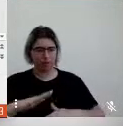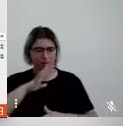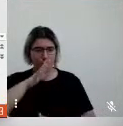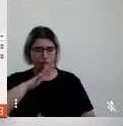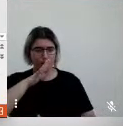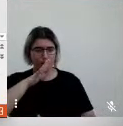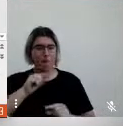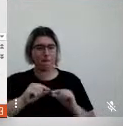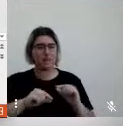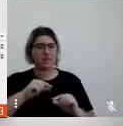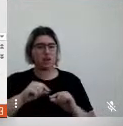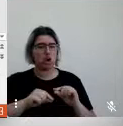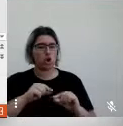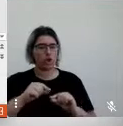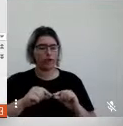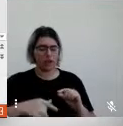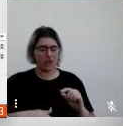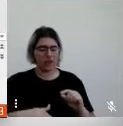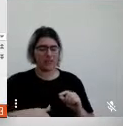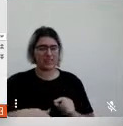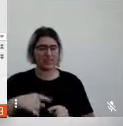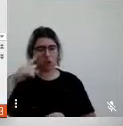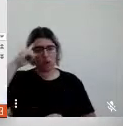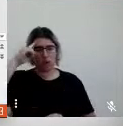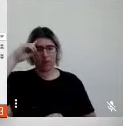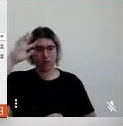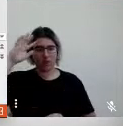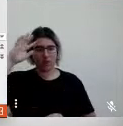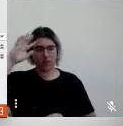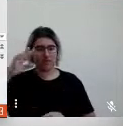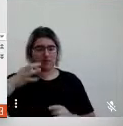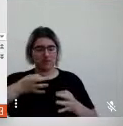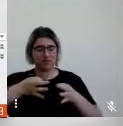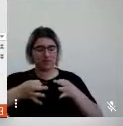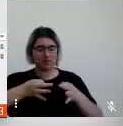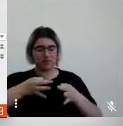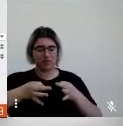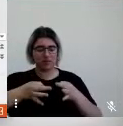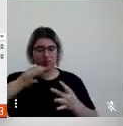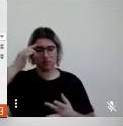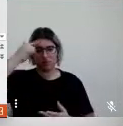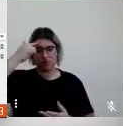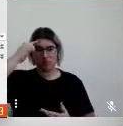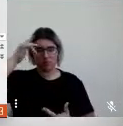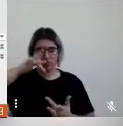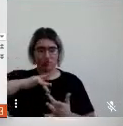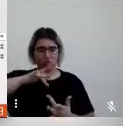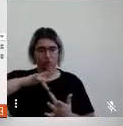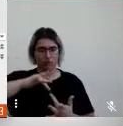las células nerviosas que hay en el intestino se comunican y a la vez con el cerebro.